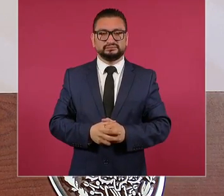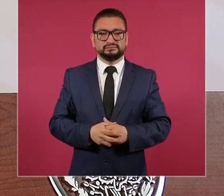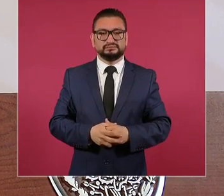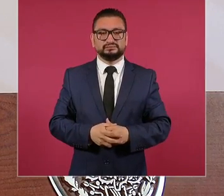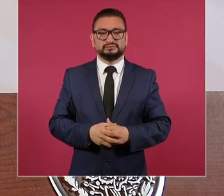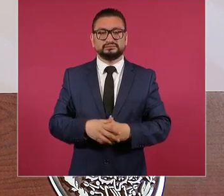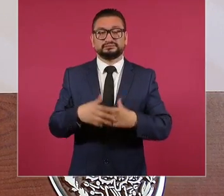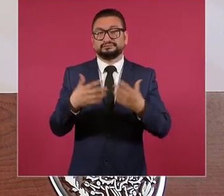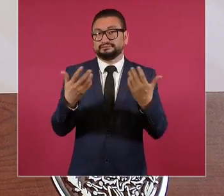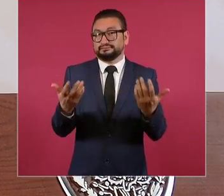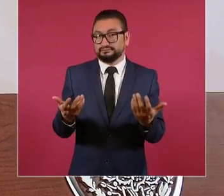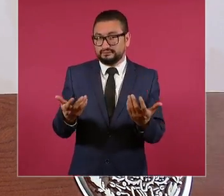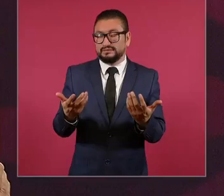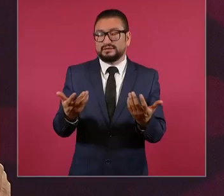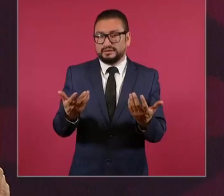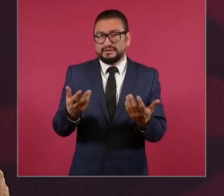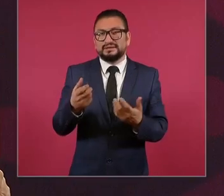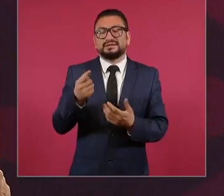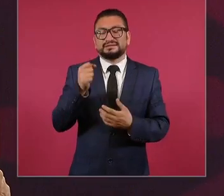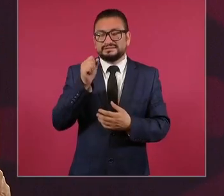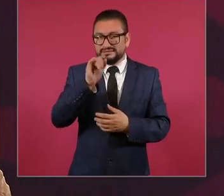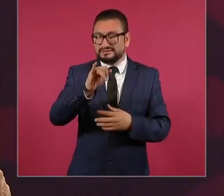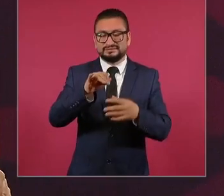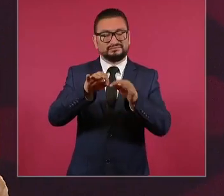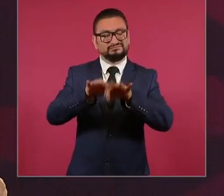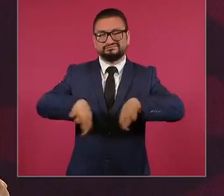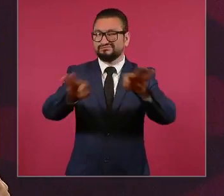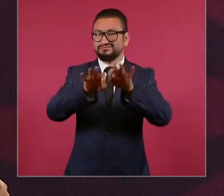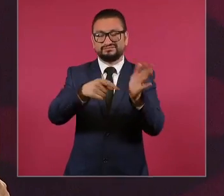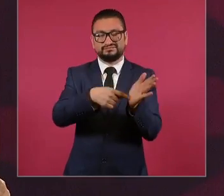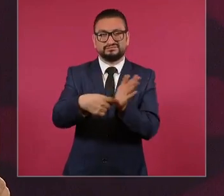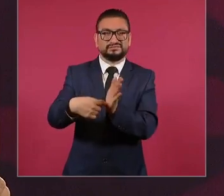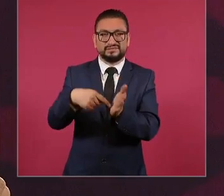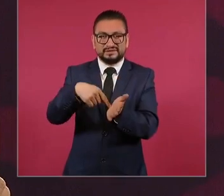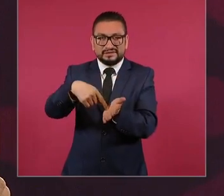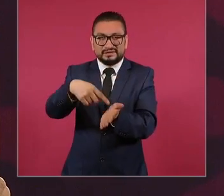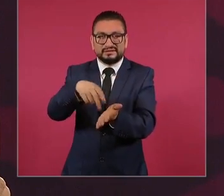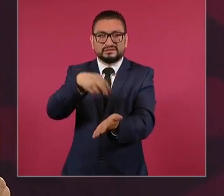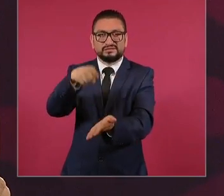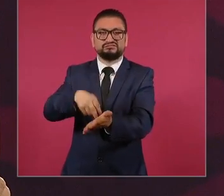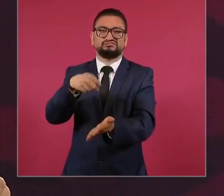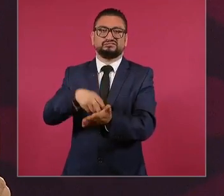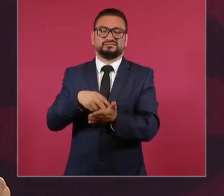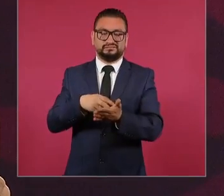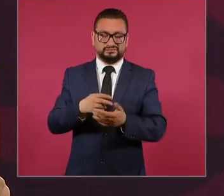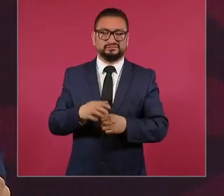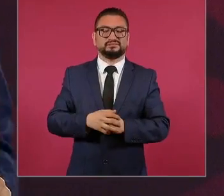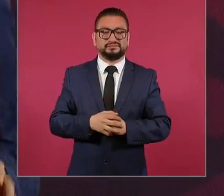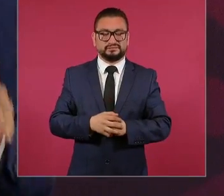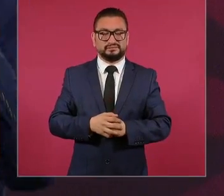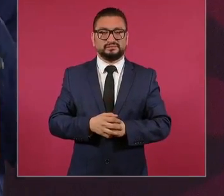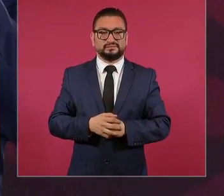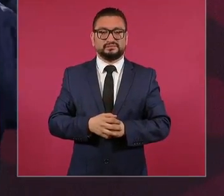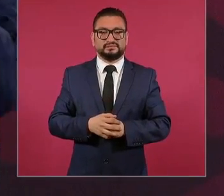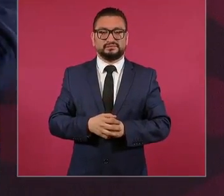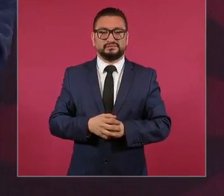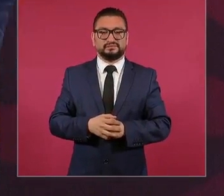Entonces, sí es importante la reforma. Y esto es lo que